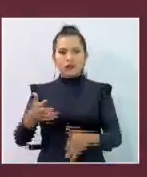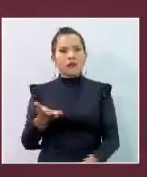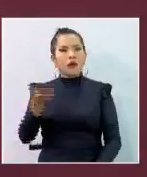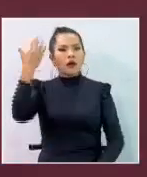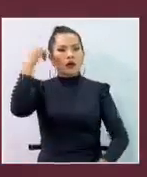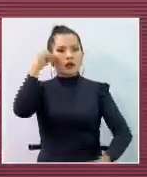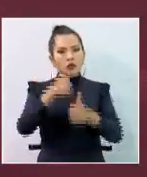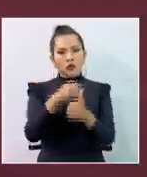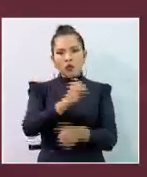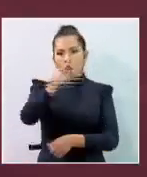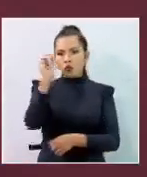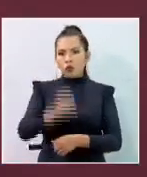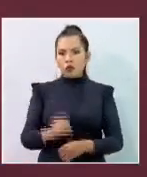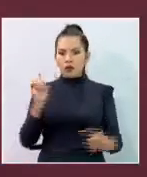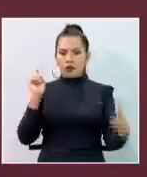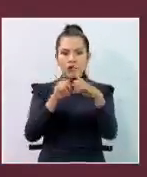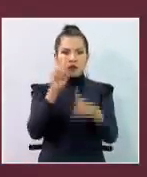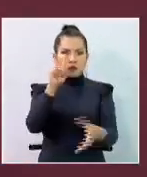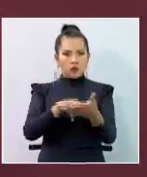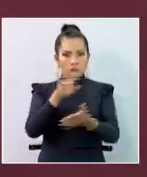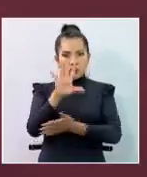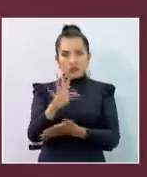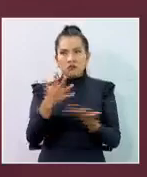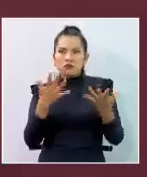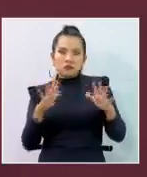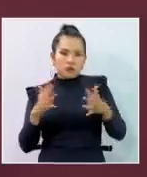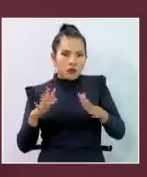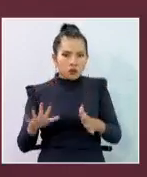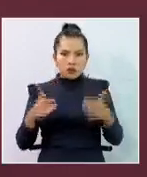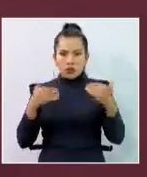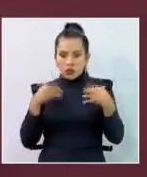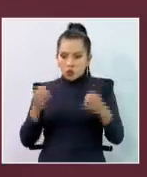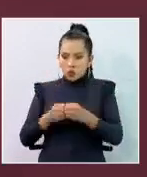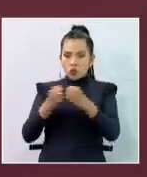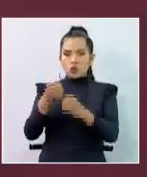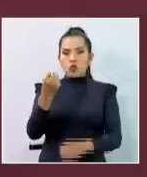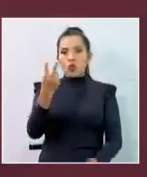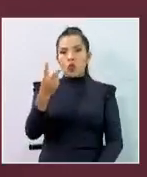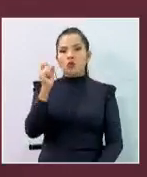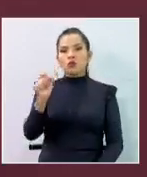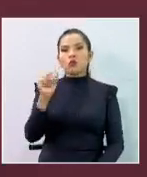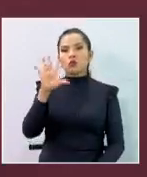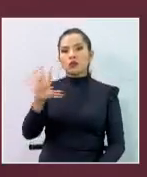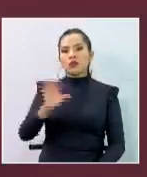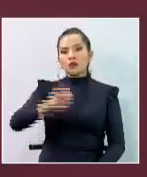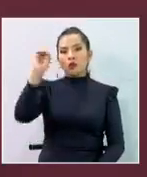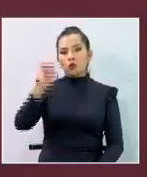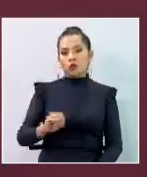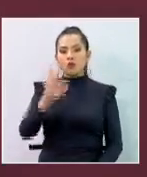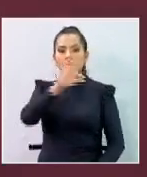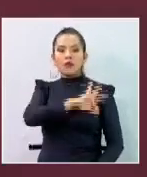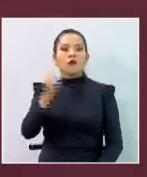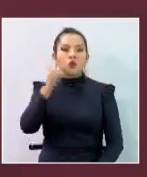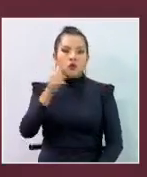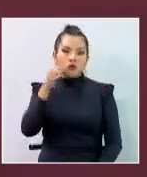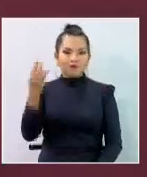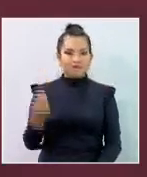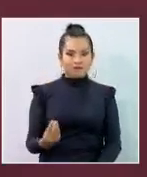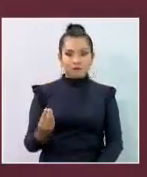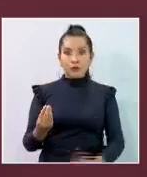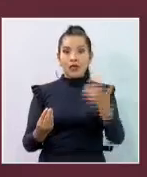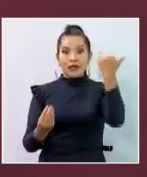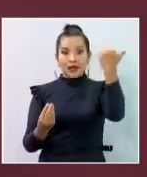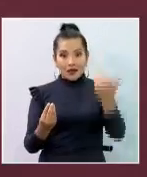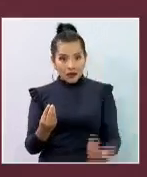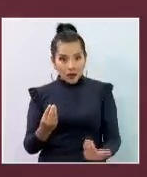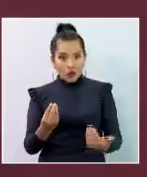porcentaje que se contaba hasta el 2005 aproximadamente, se tenía al 12.5% de beneficiarios. Actualmente el INRA